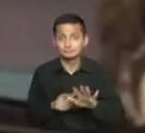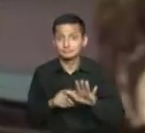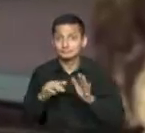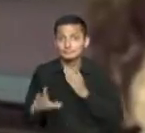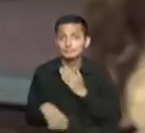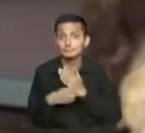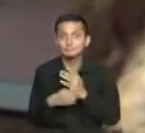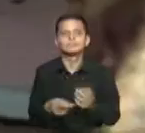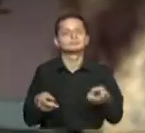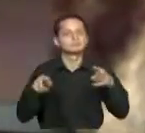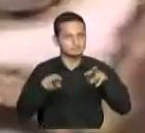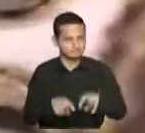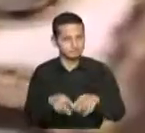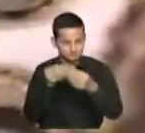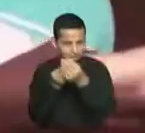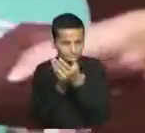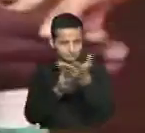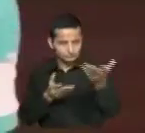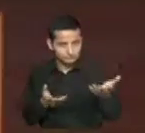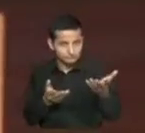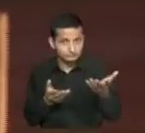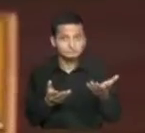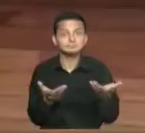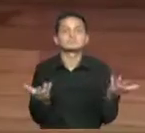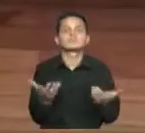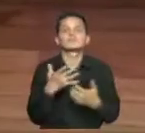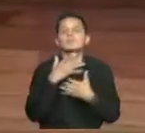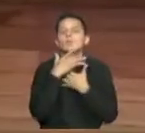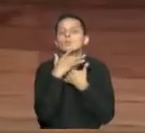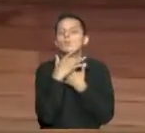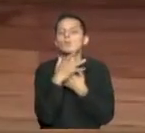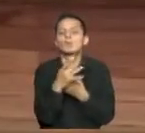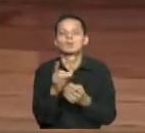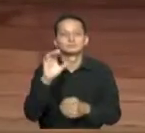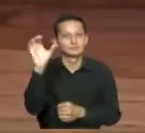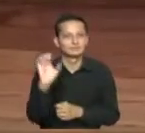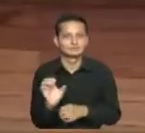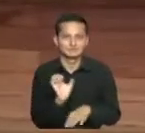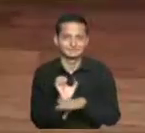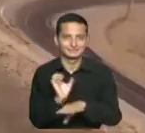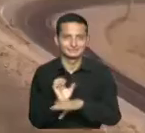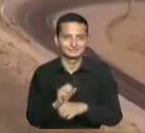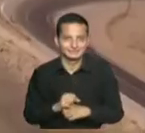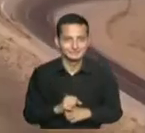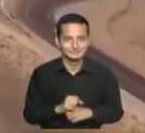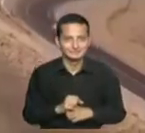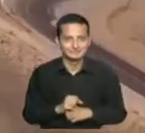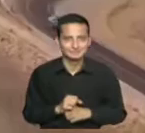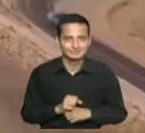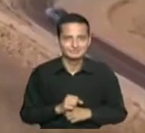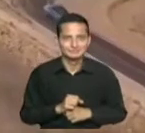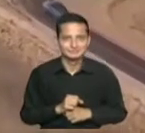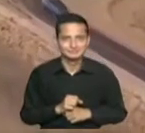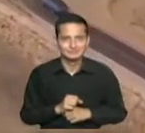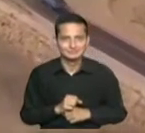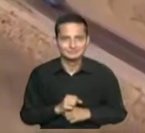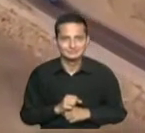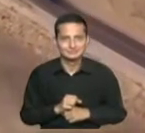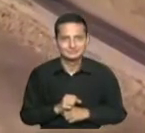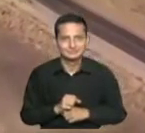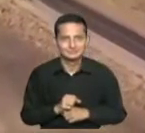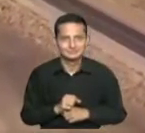fue la oportunidad perfecta para enamorarse de la belleza de la costa ecuatoriana. Carolina Díaz,